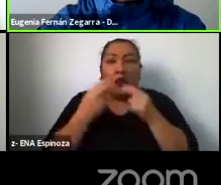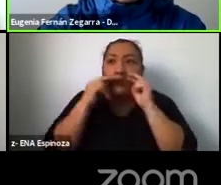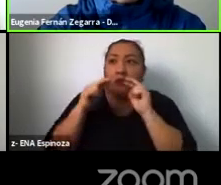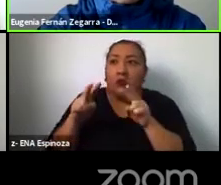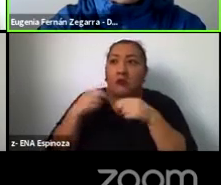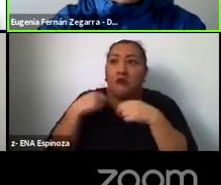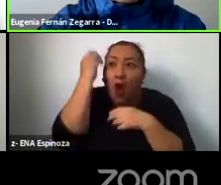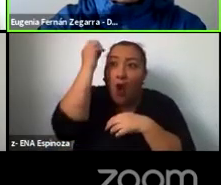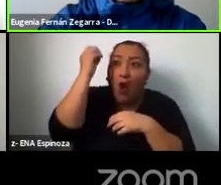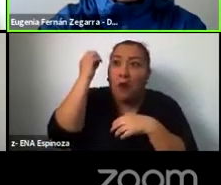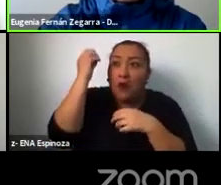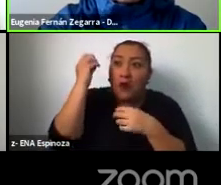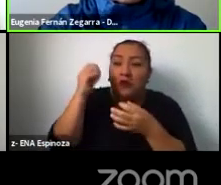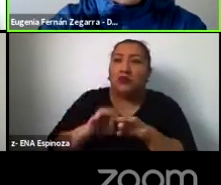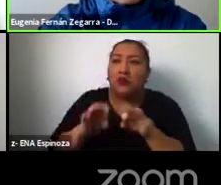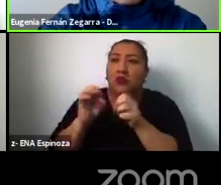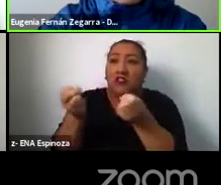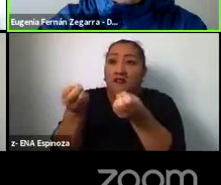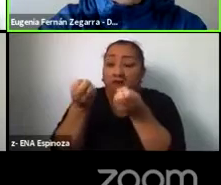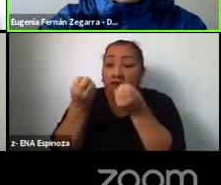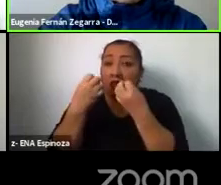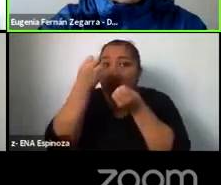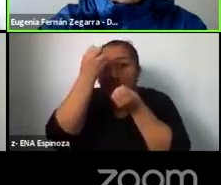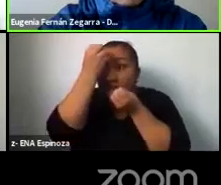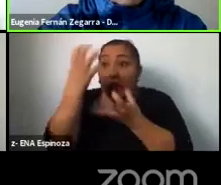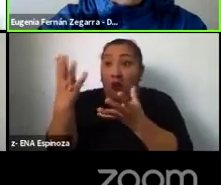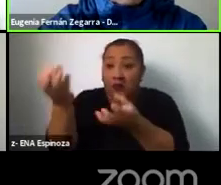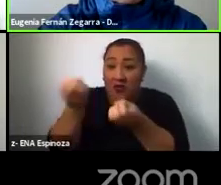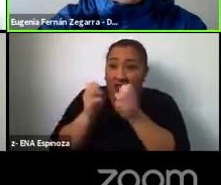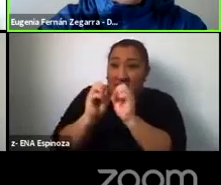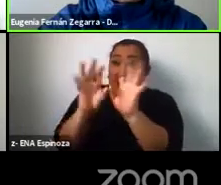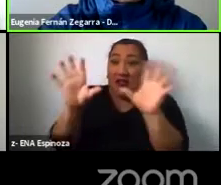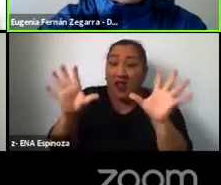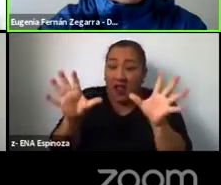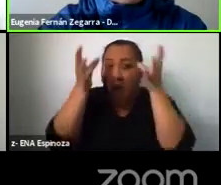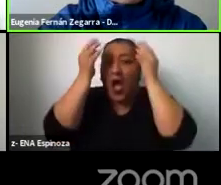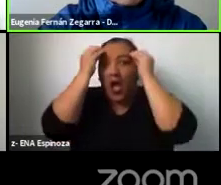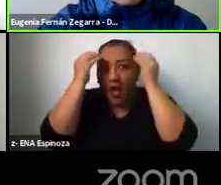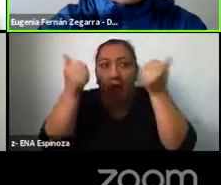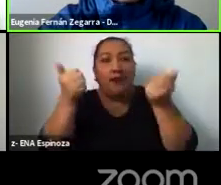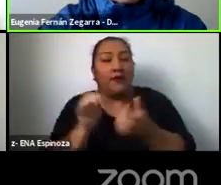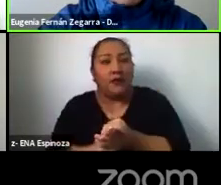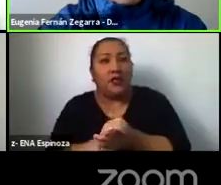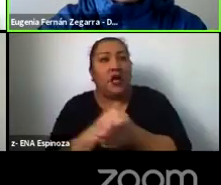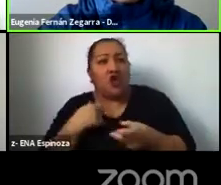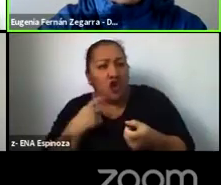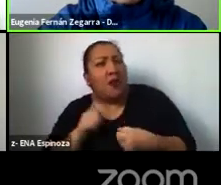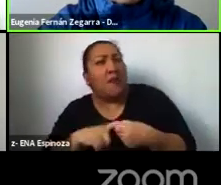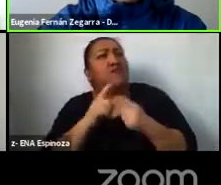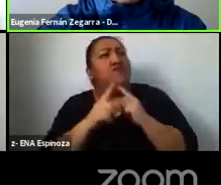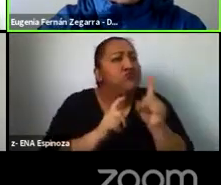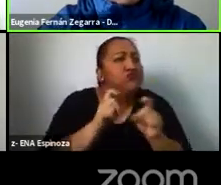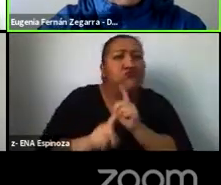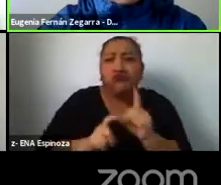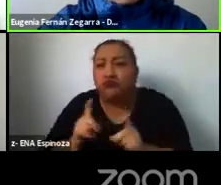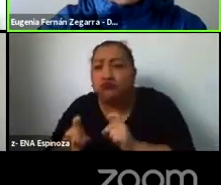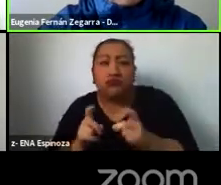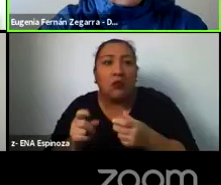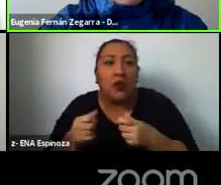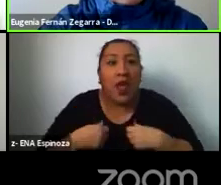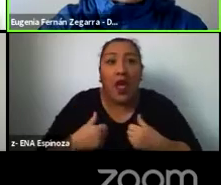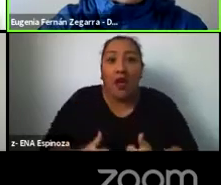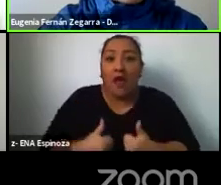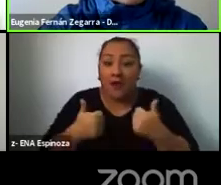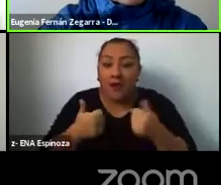opinión sustentada con información oficial, veraz y oportuna, y podamos participar además activamente en la vida